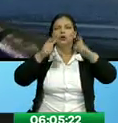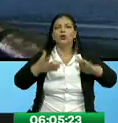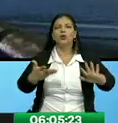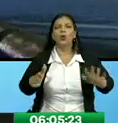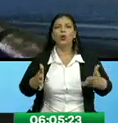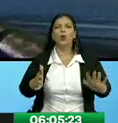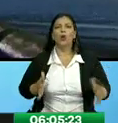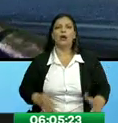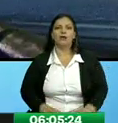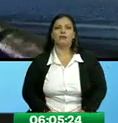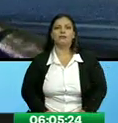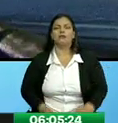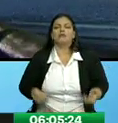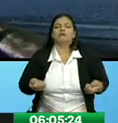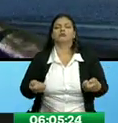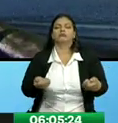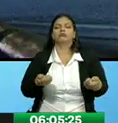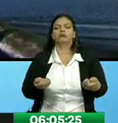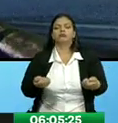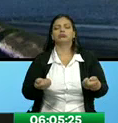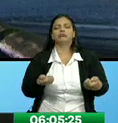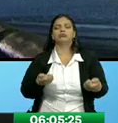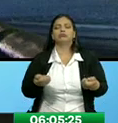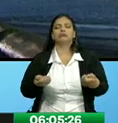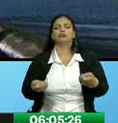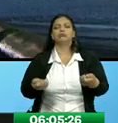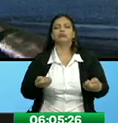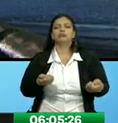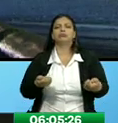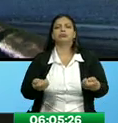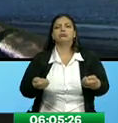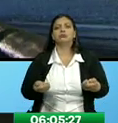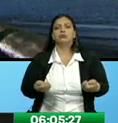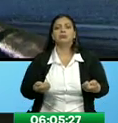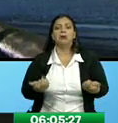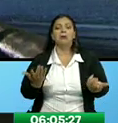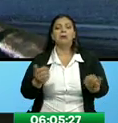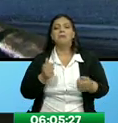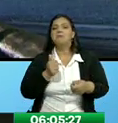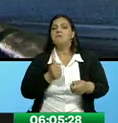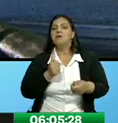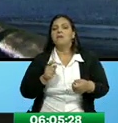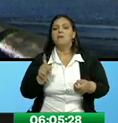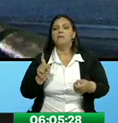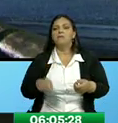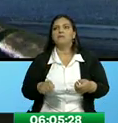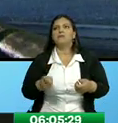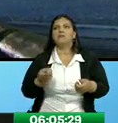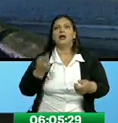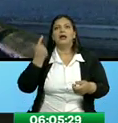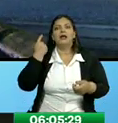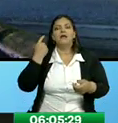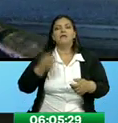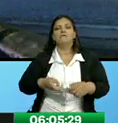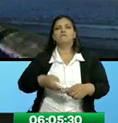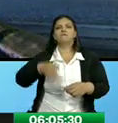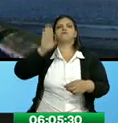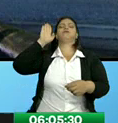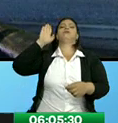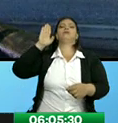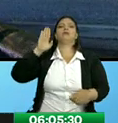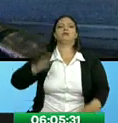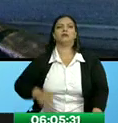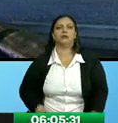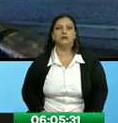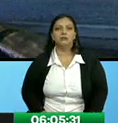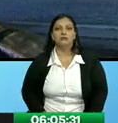su vida, la de sus familiares, la de la gente que lo rodea. ¿Por qué no tuvieron la precaución a tiempo? ¿Qué le